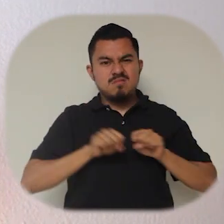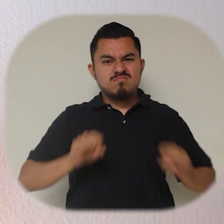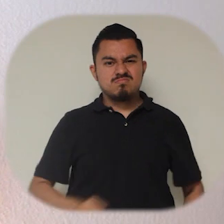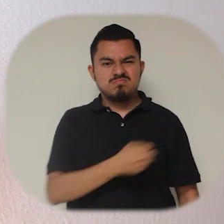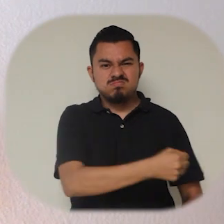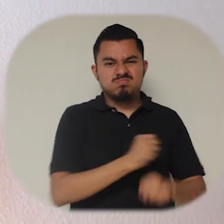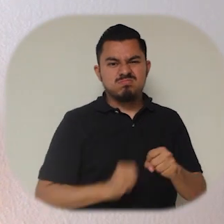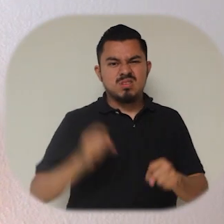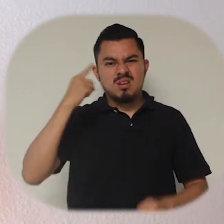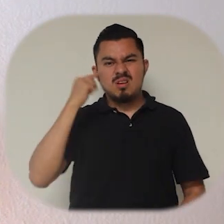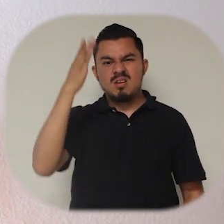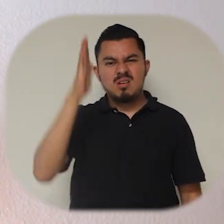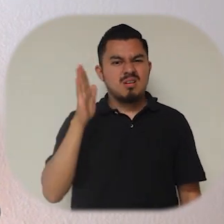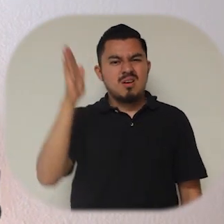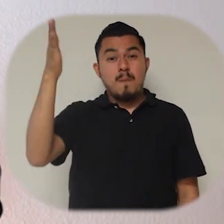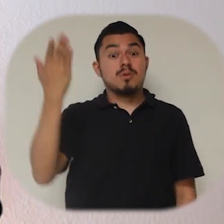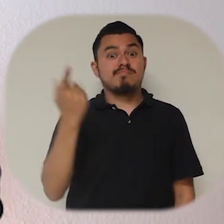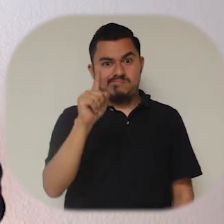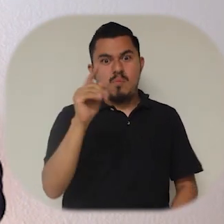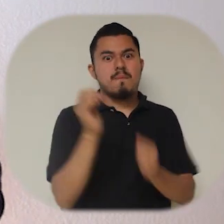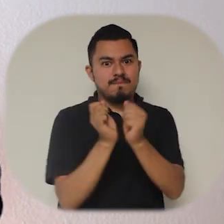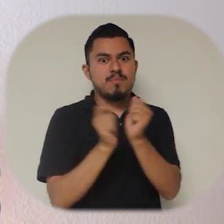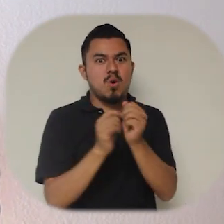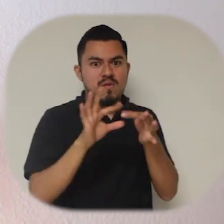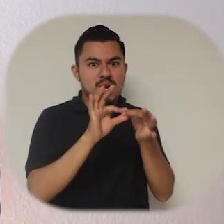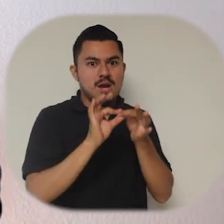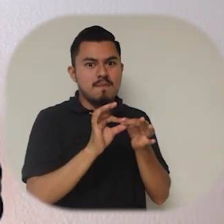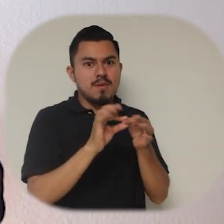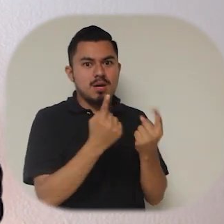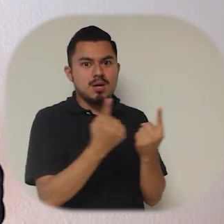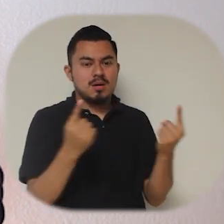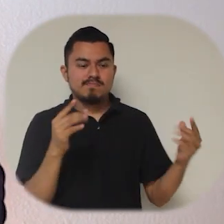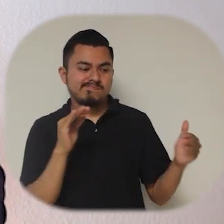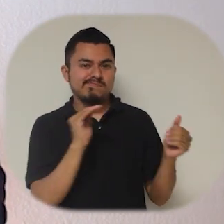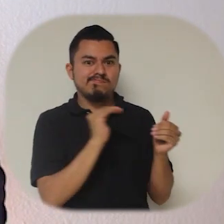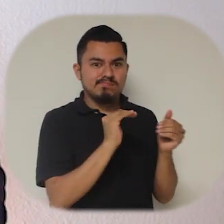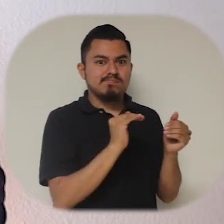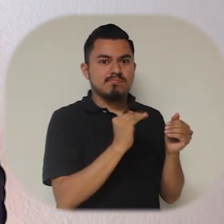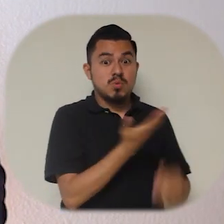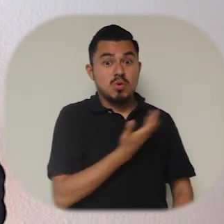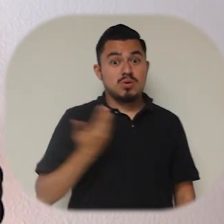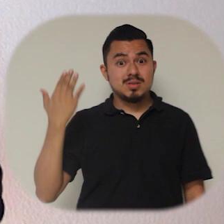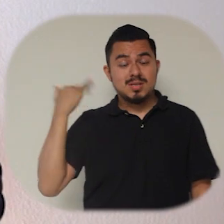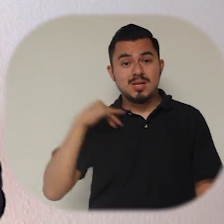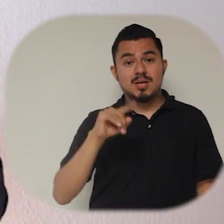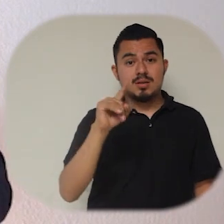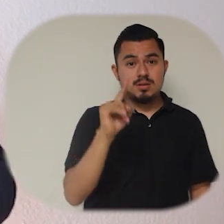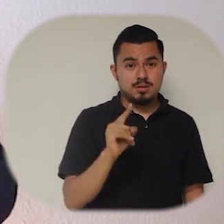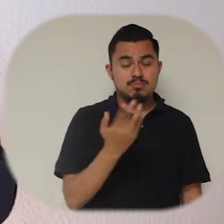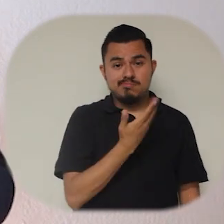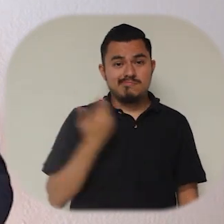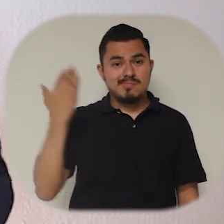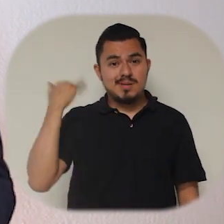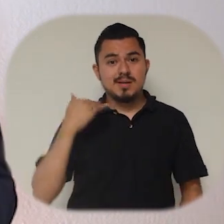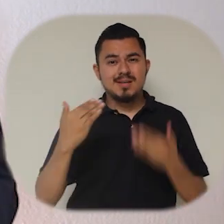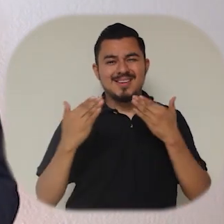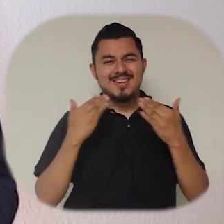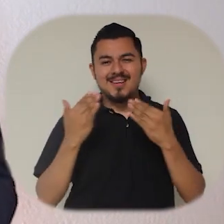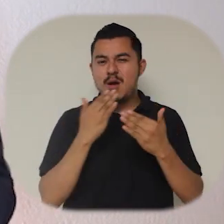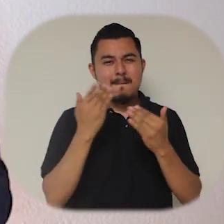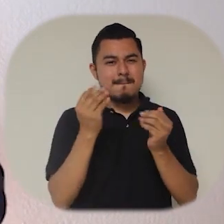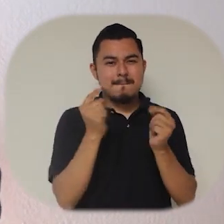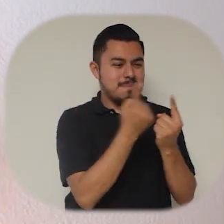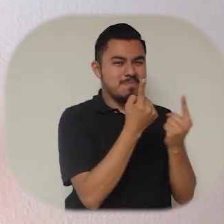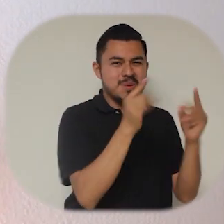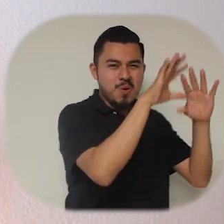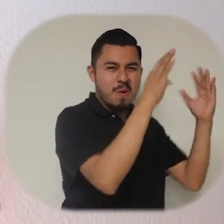relación al problema del ser humano. En el tiempo pasado habíamos dicho que todos los problemas del ser humano